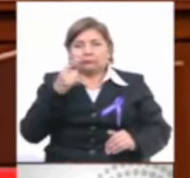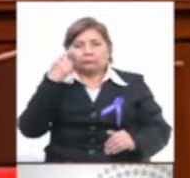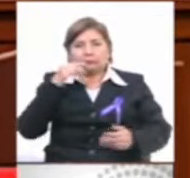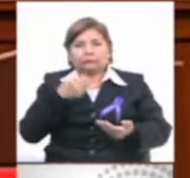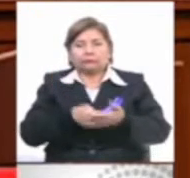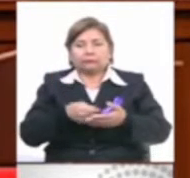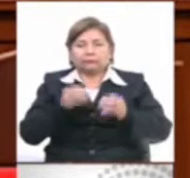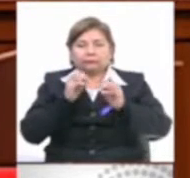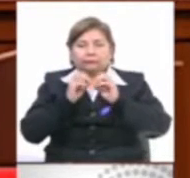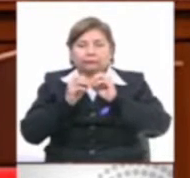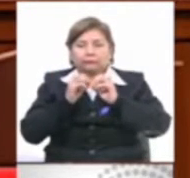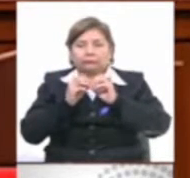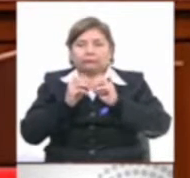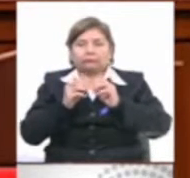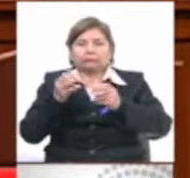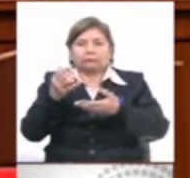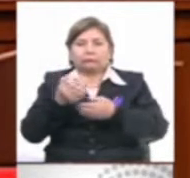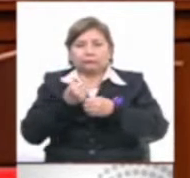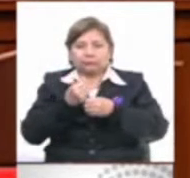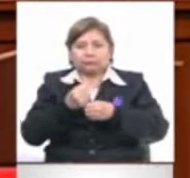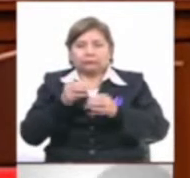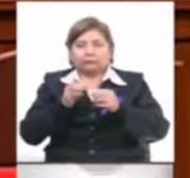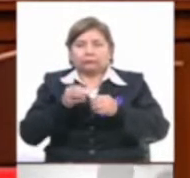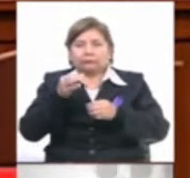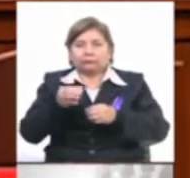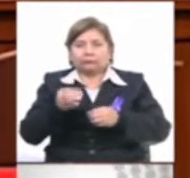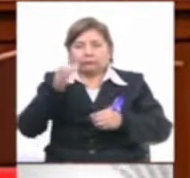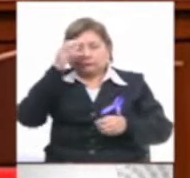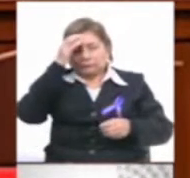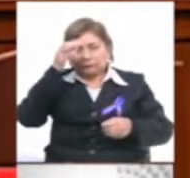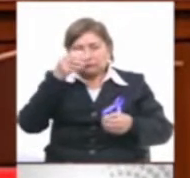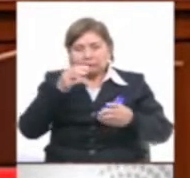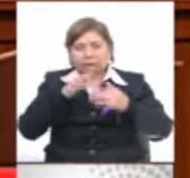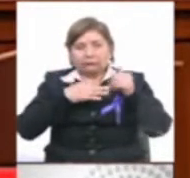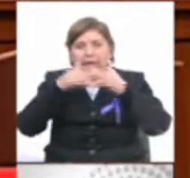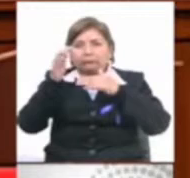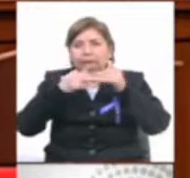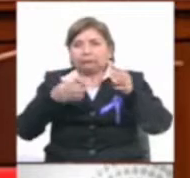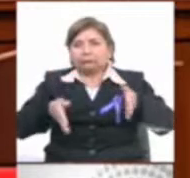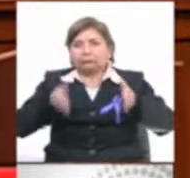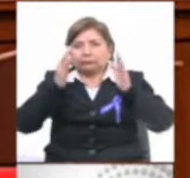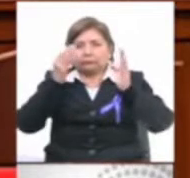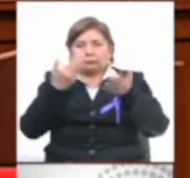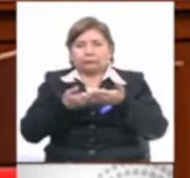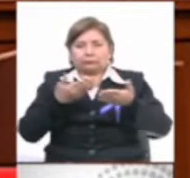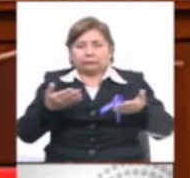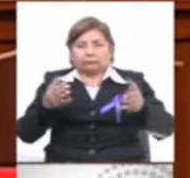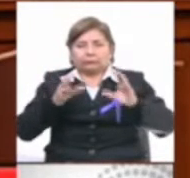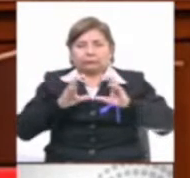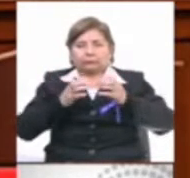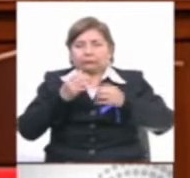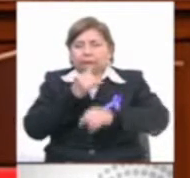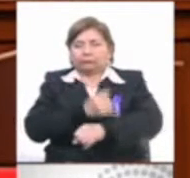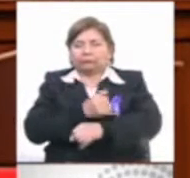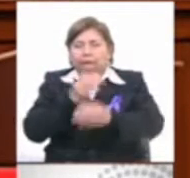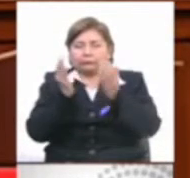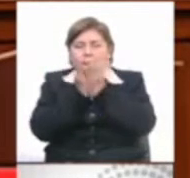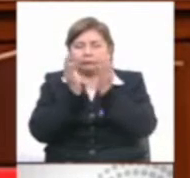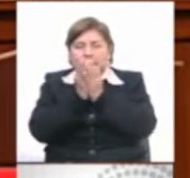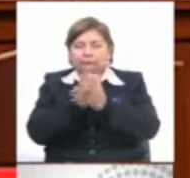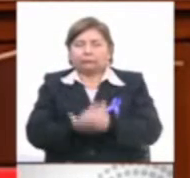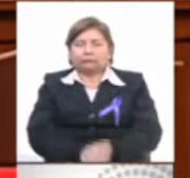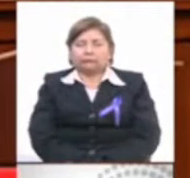para rehabilitar, recuperar o ampliar la capacidad de infraestructura y el equipamiento de las instituciones